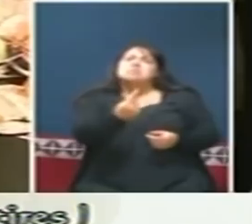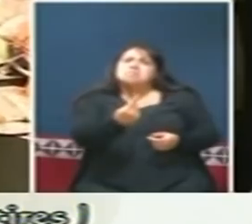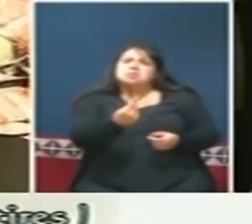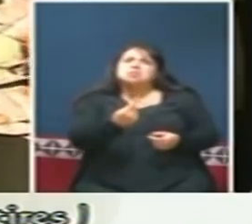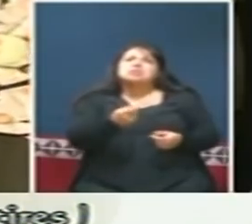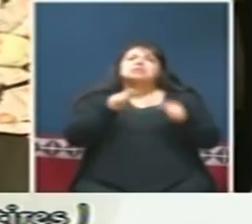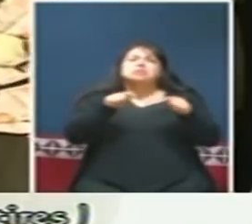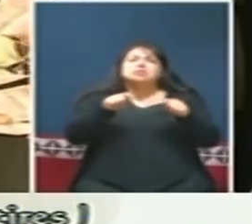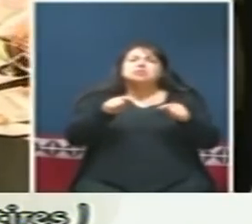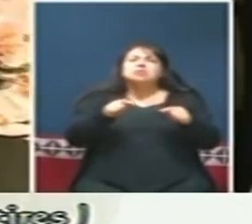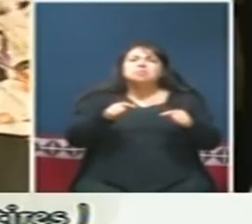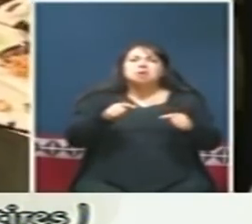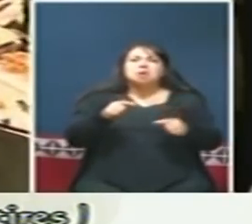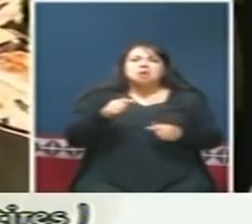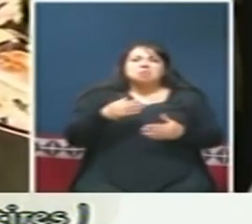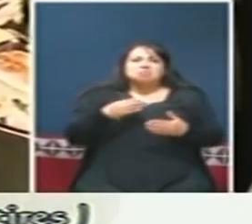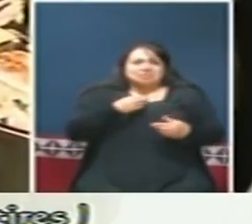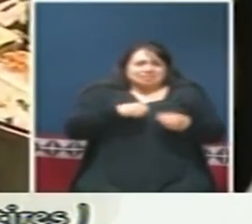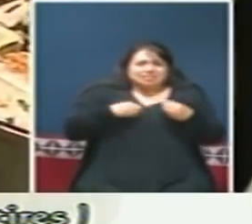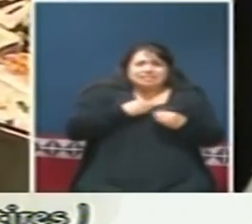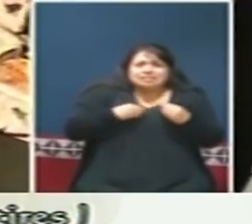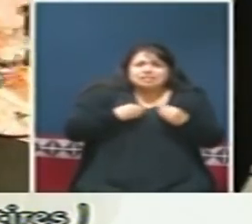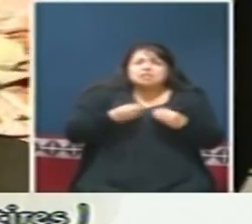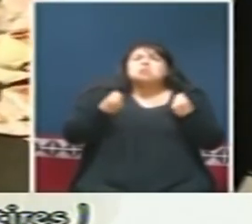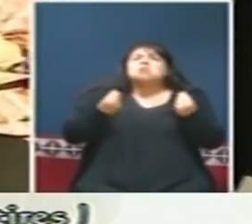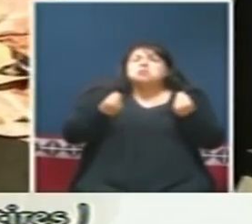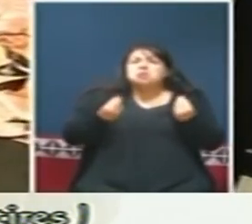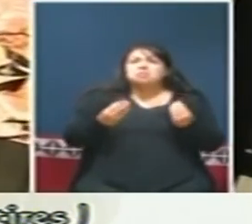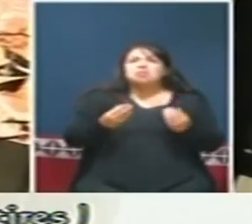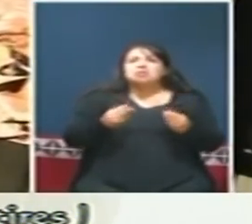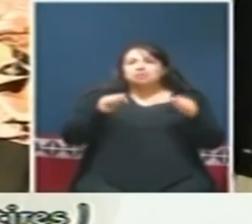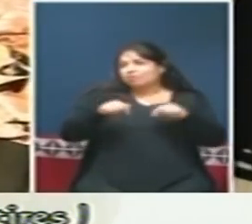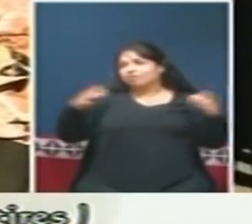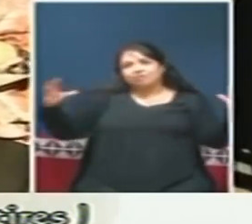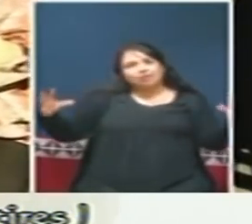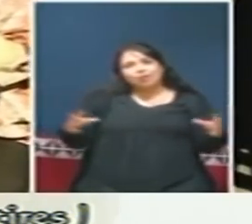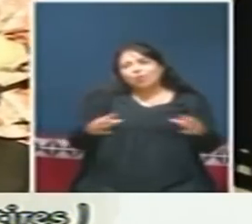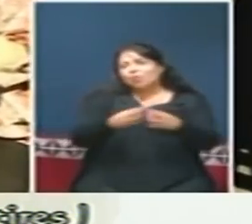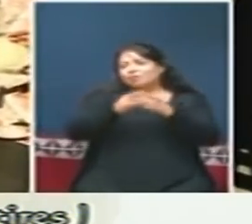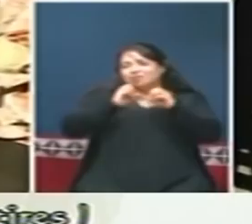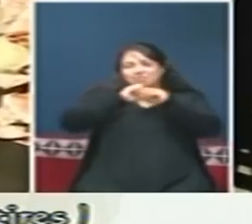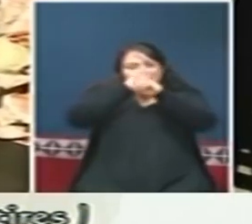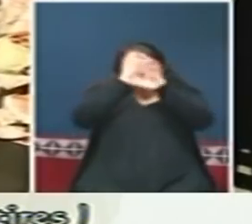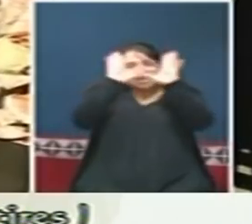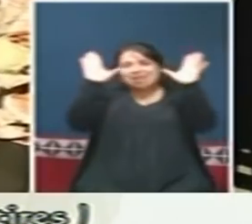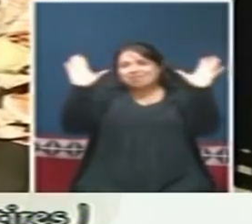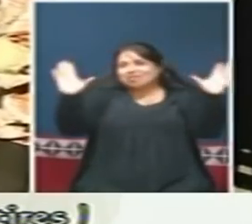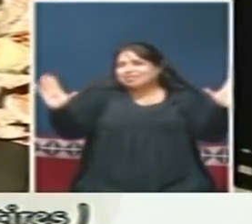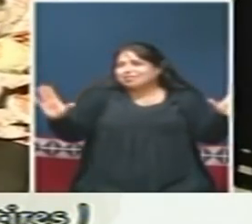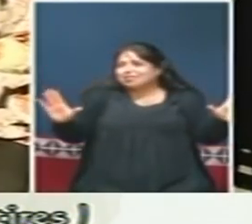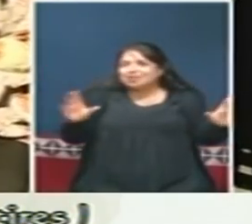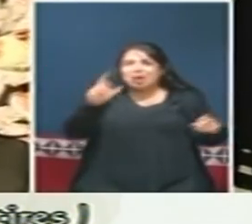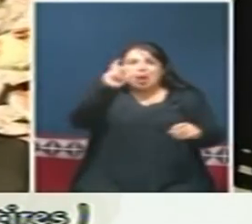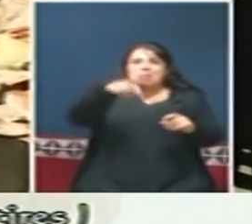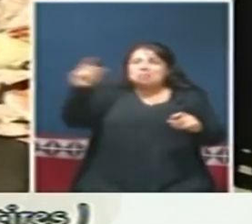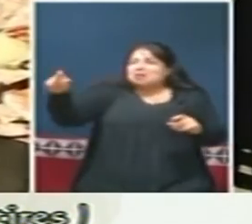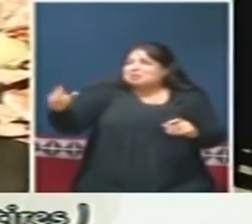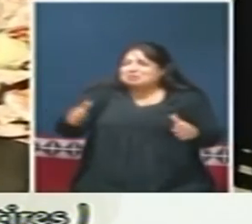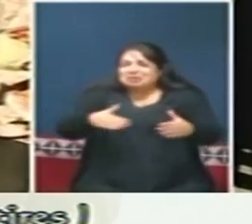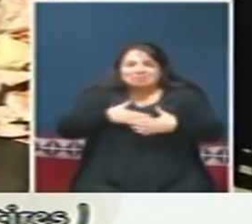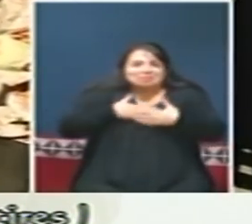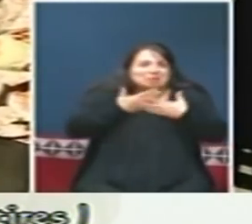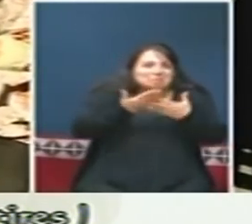aquí? Bueno, este encuentro es maravilloso, con gente querida que uno se ha cruzado en este